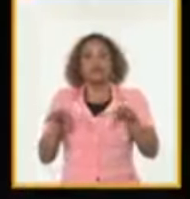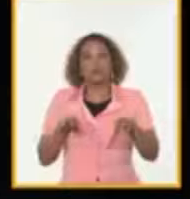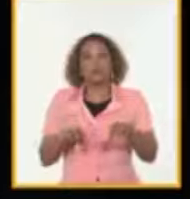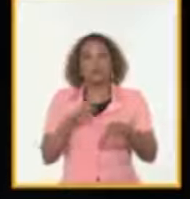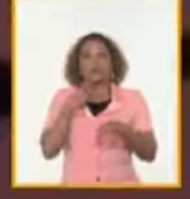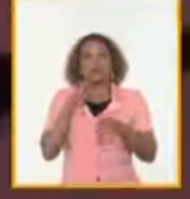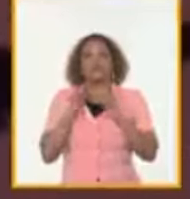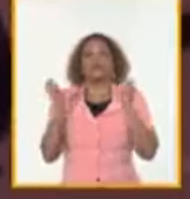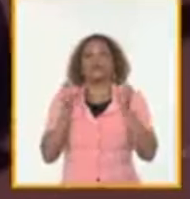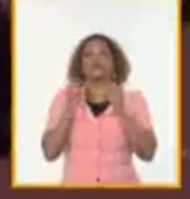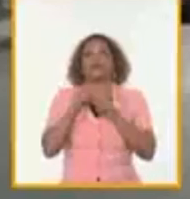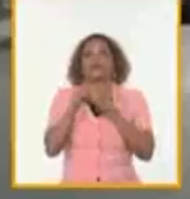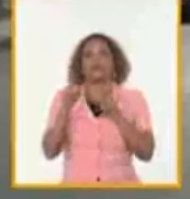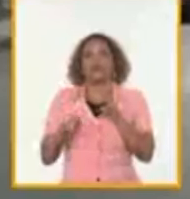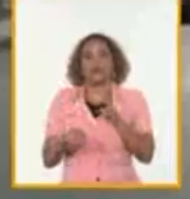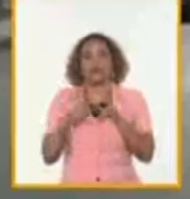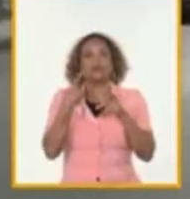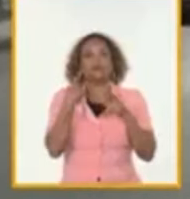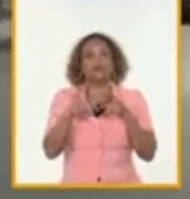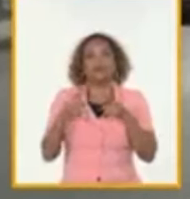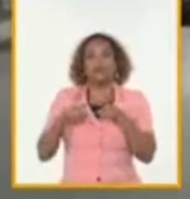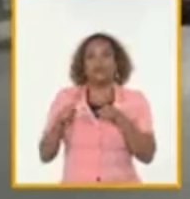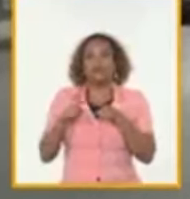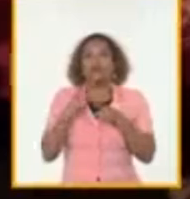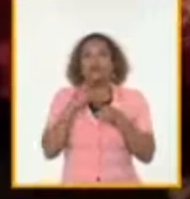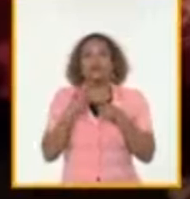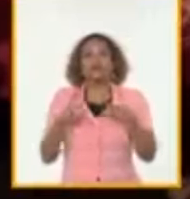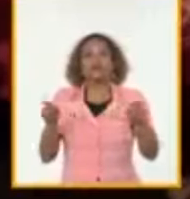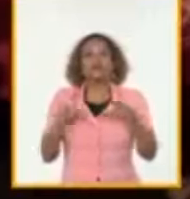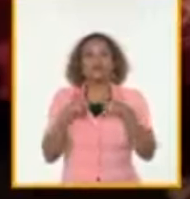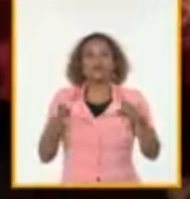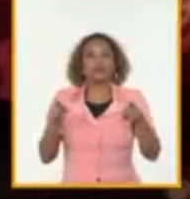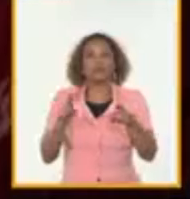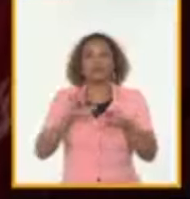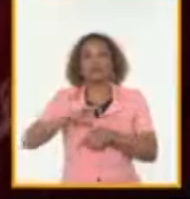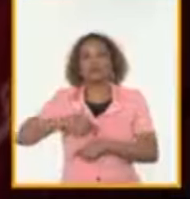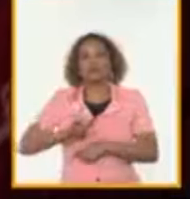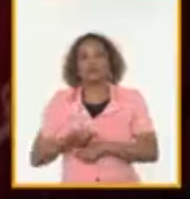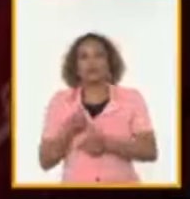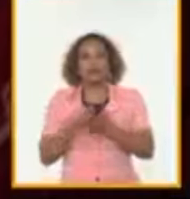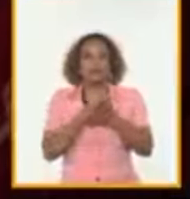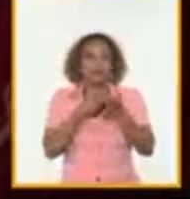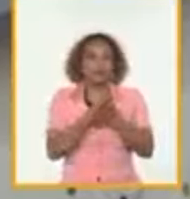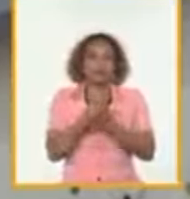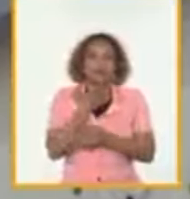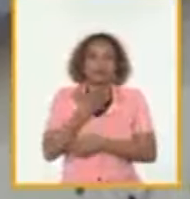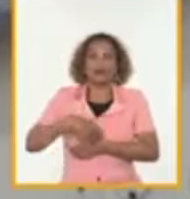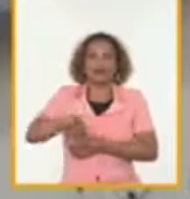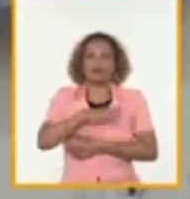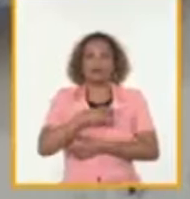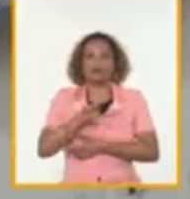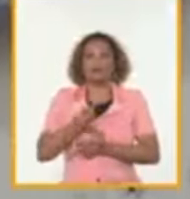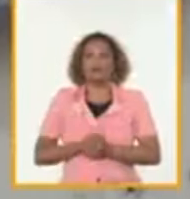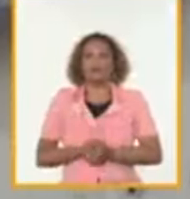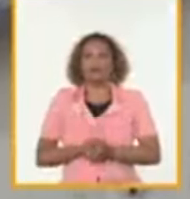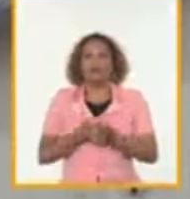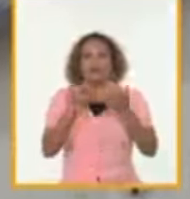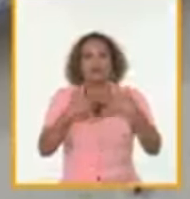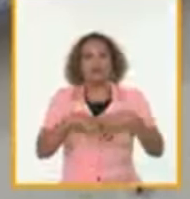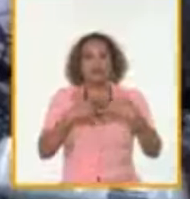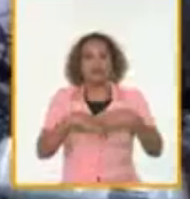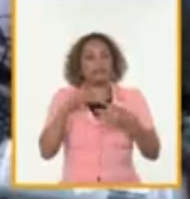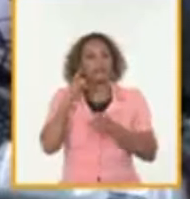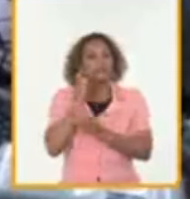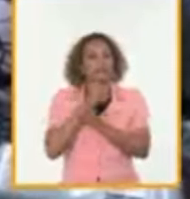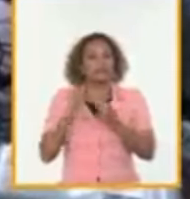festival de teatro de pequeño formato y un mejunje como valu arte cultural que impulsa y acoge ciudad de industrias Y ciencias Santa